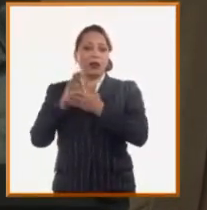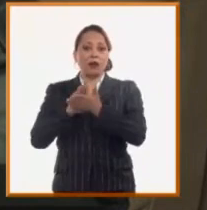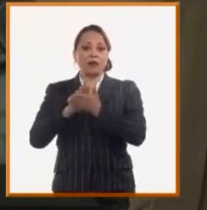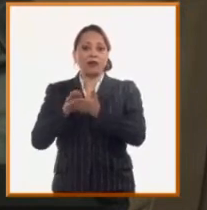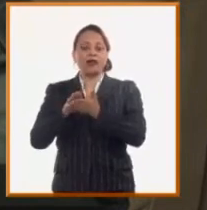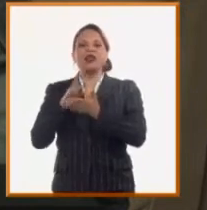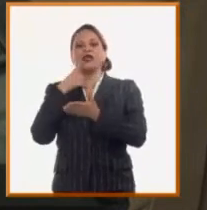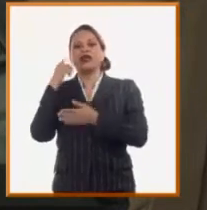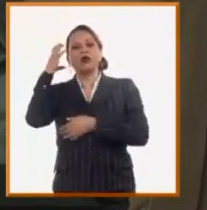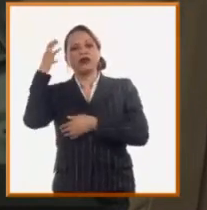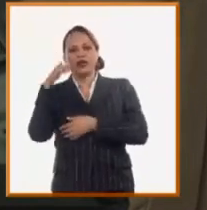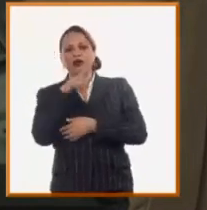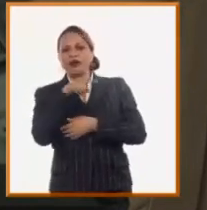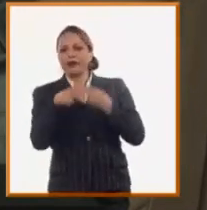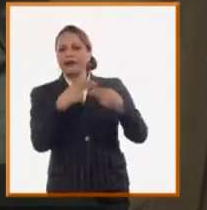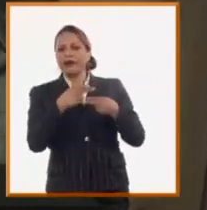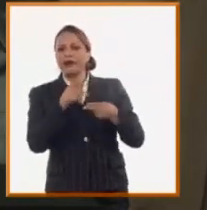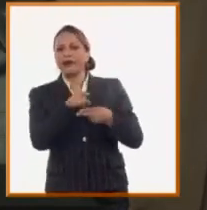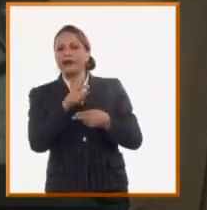gobernador?